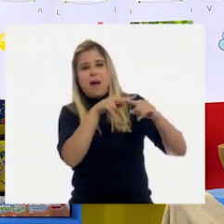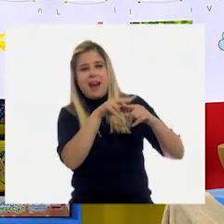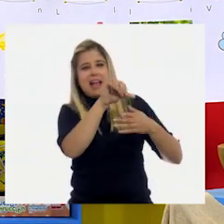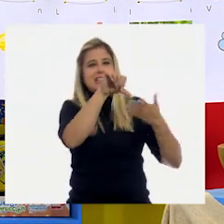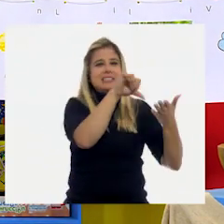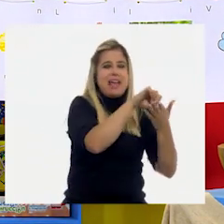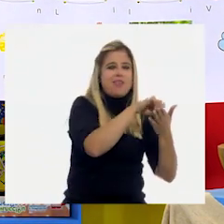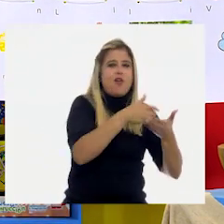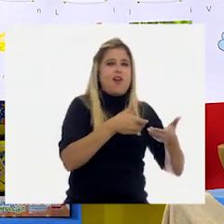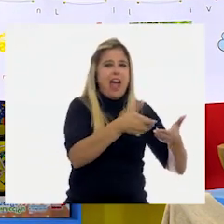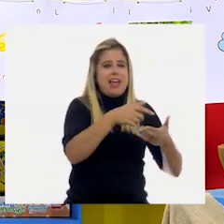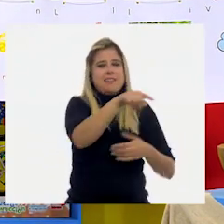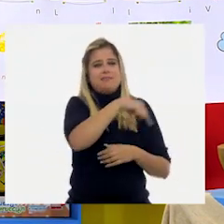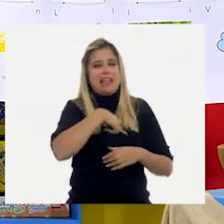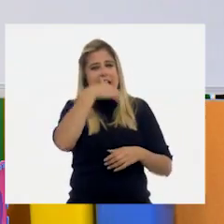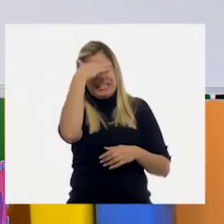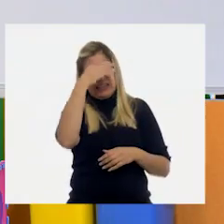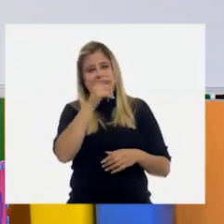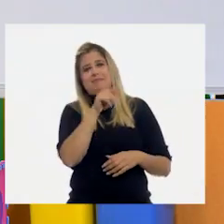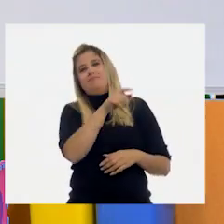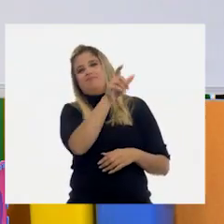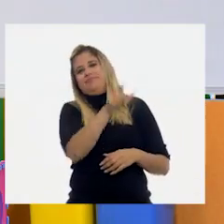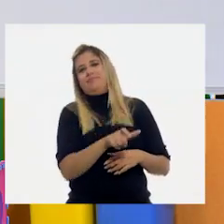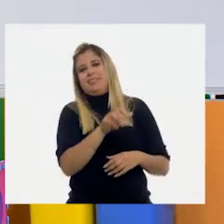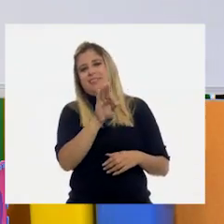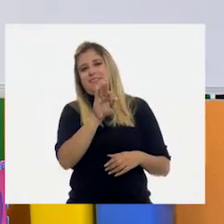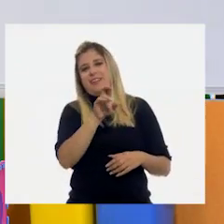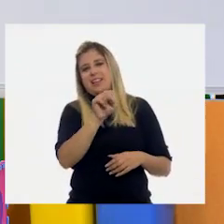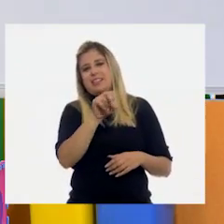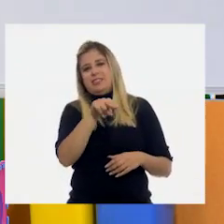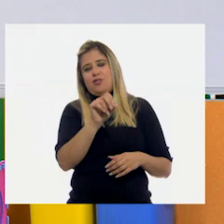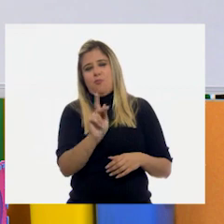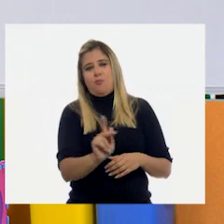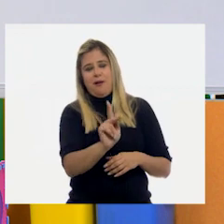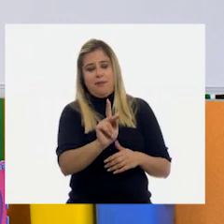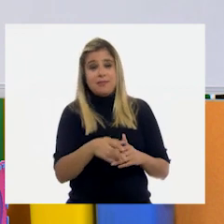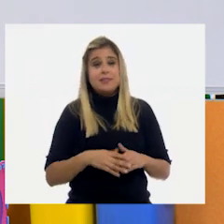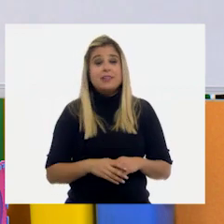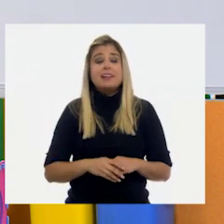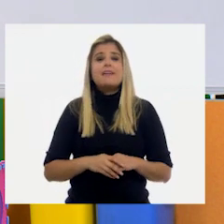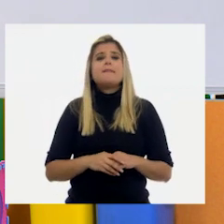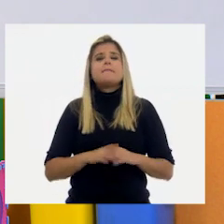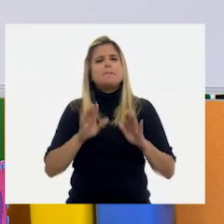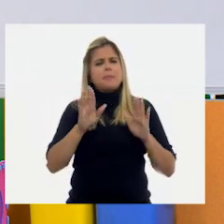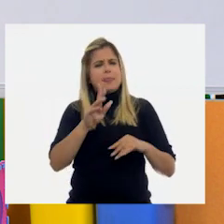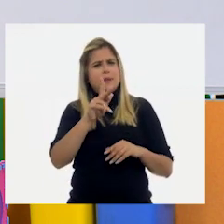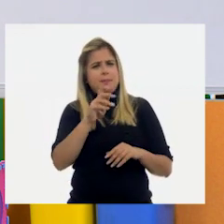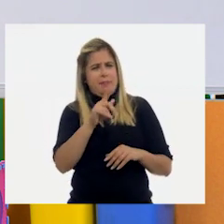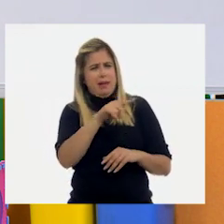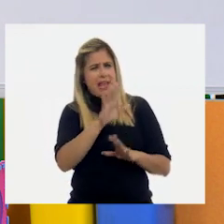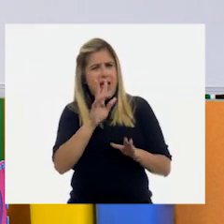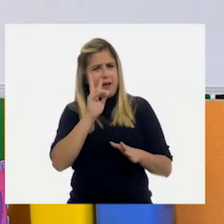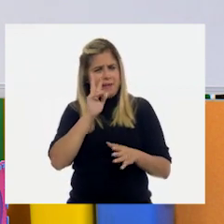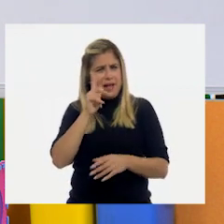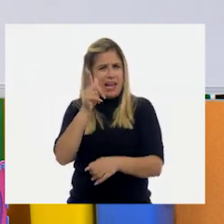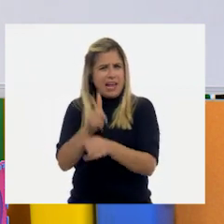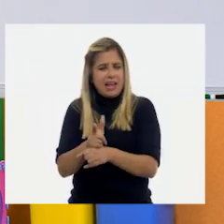centro y cómo las calles de alrededor. Así es, Pepe. Bueno, como te diste cuenta, a ver, Pepe, ajá, ¿ya viste